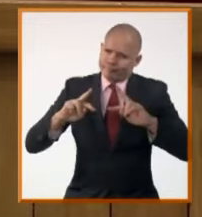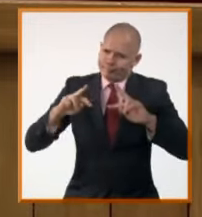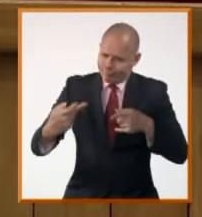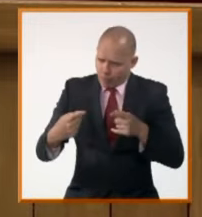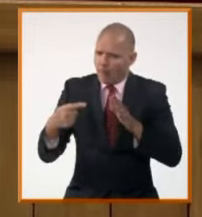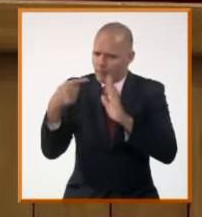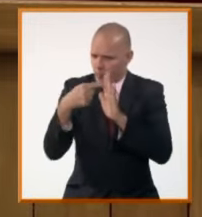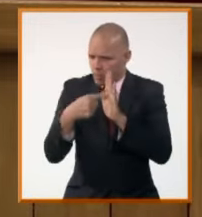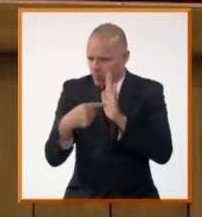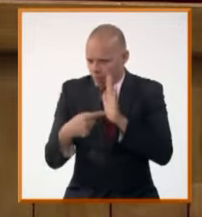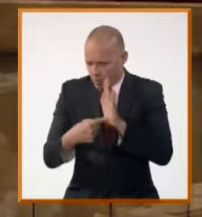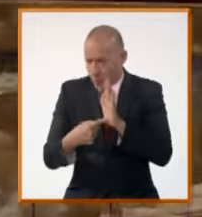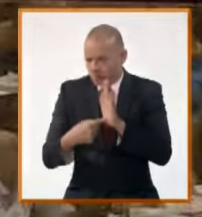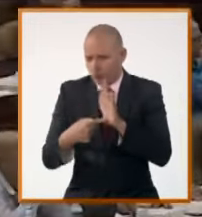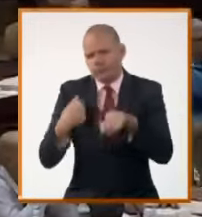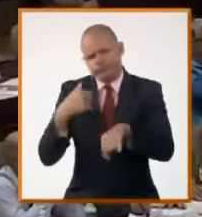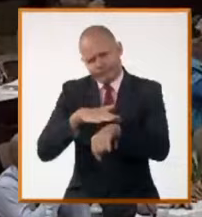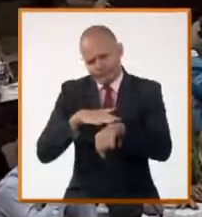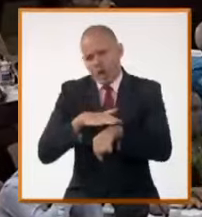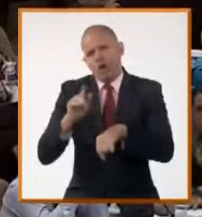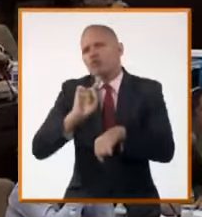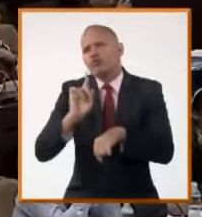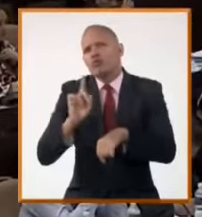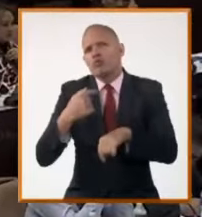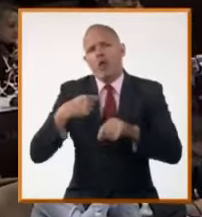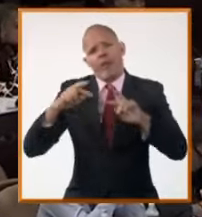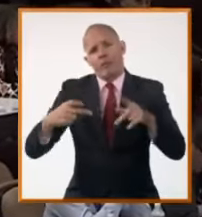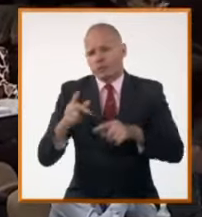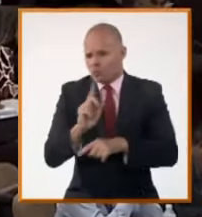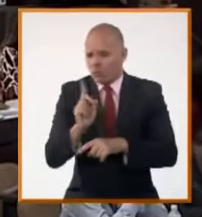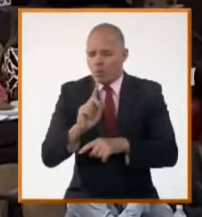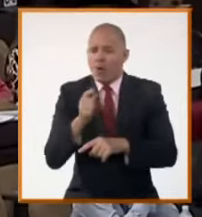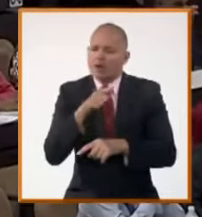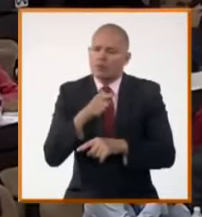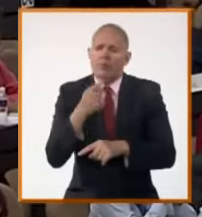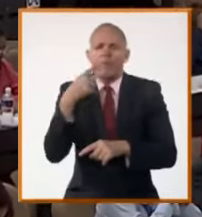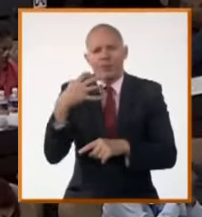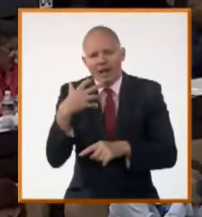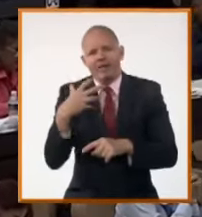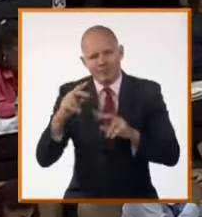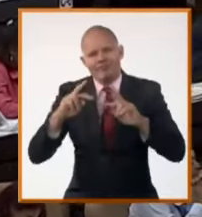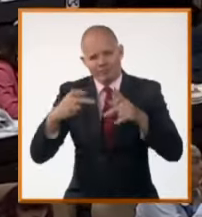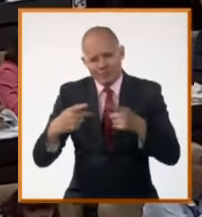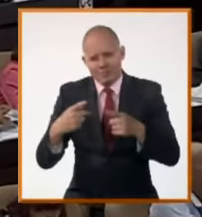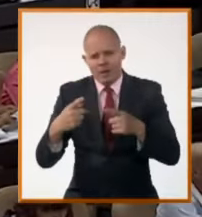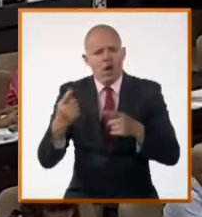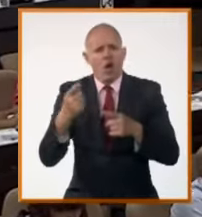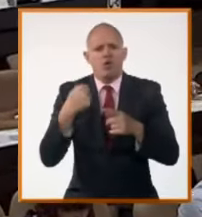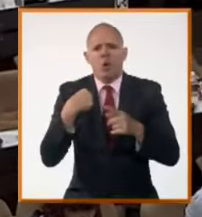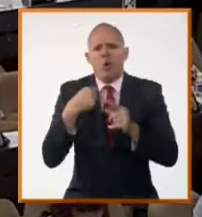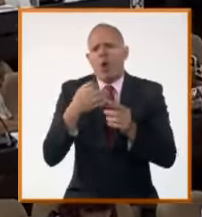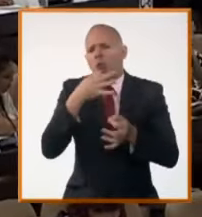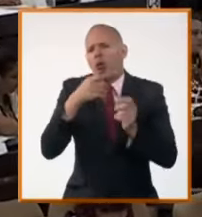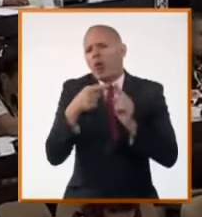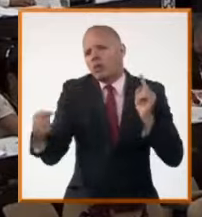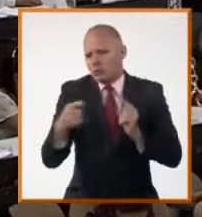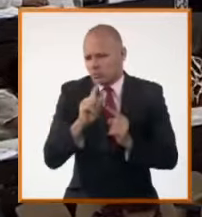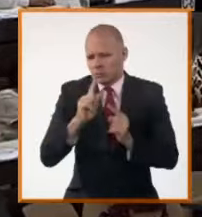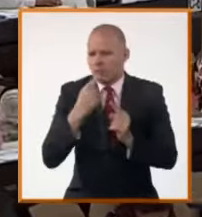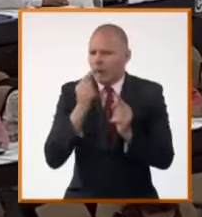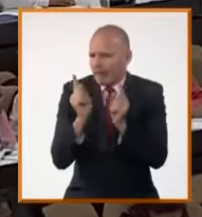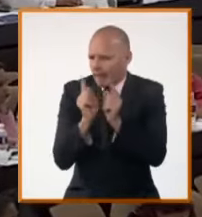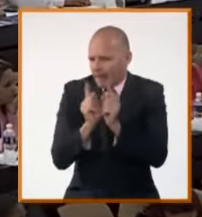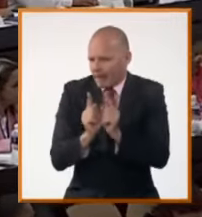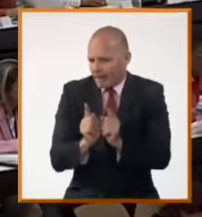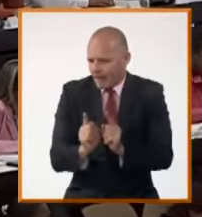haré con la mayor precisión y concreción, sobre todo para dejar claro el camino que